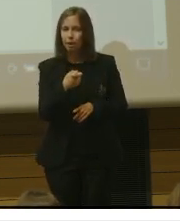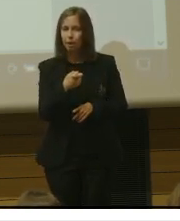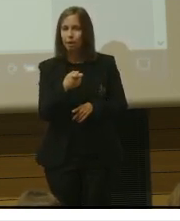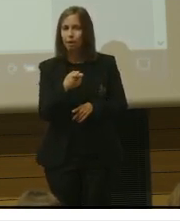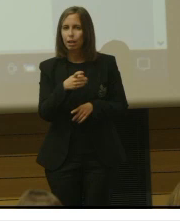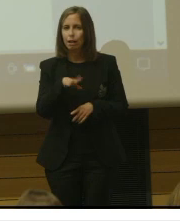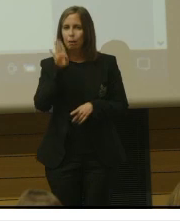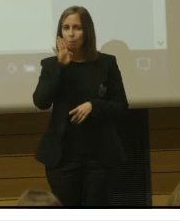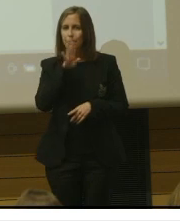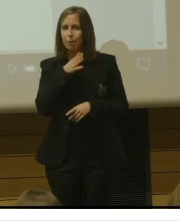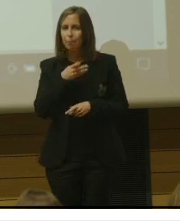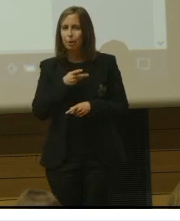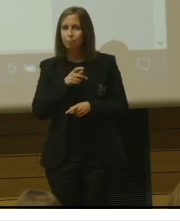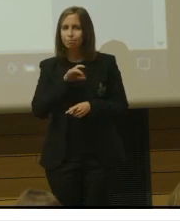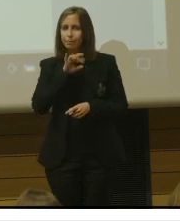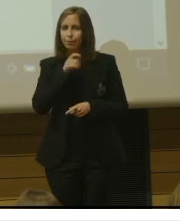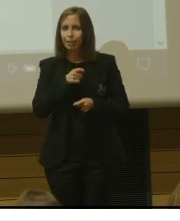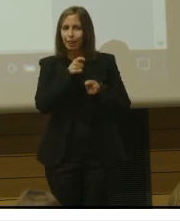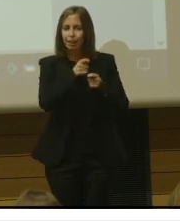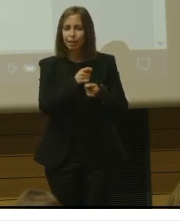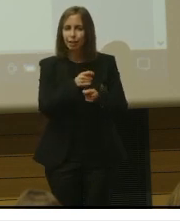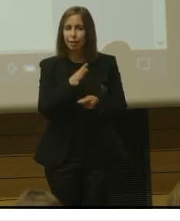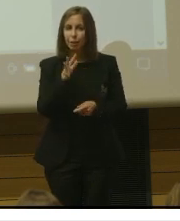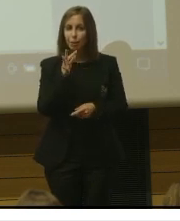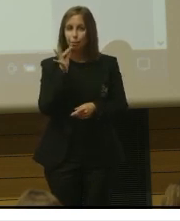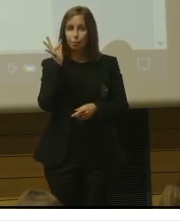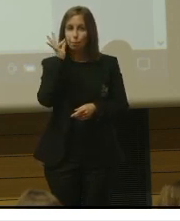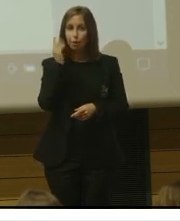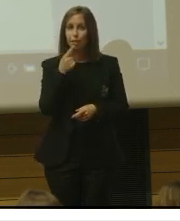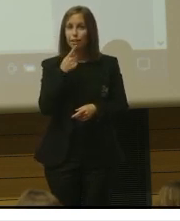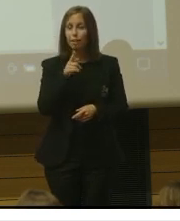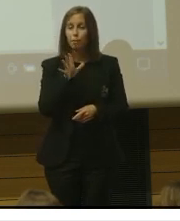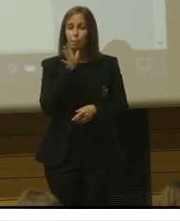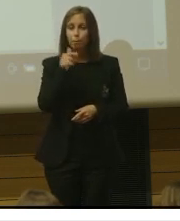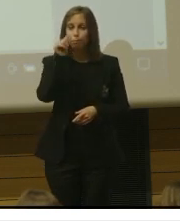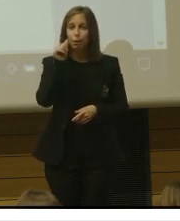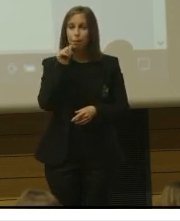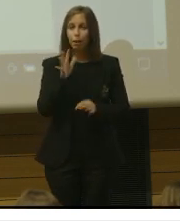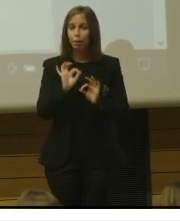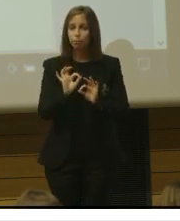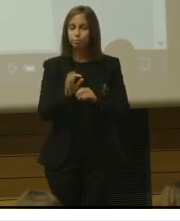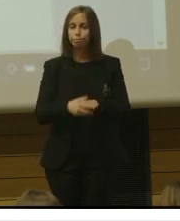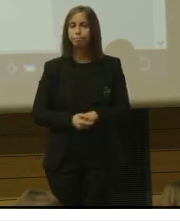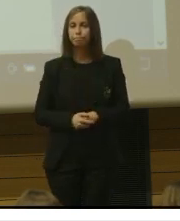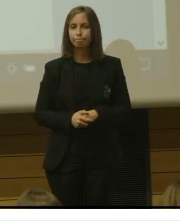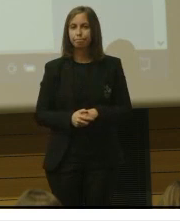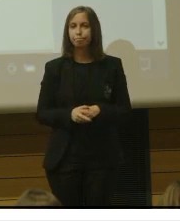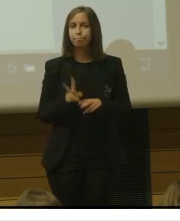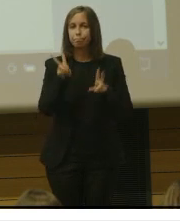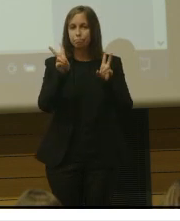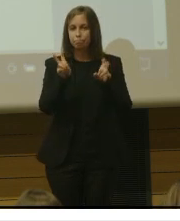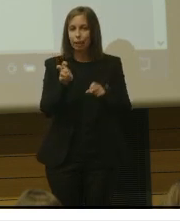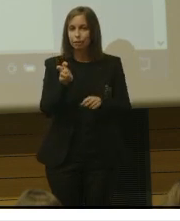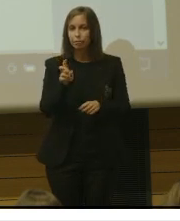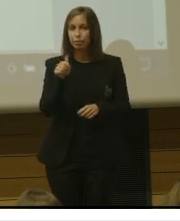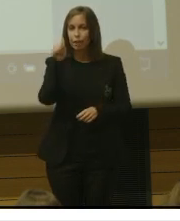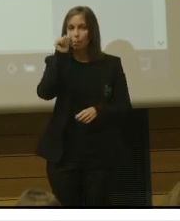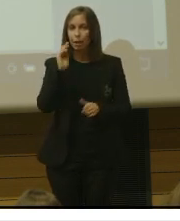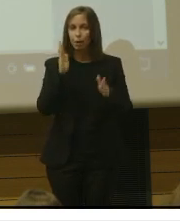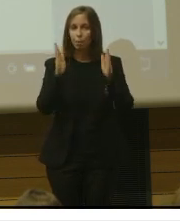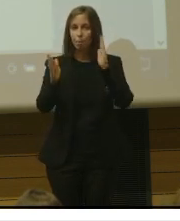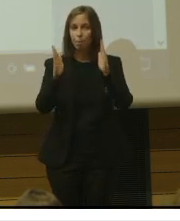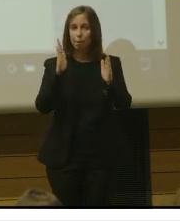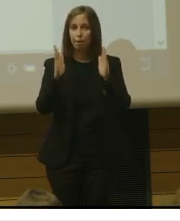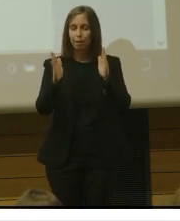a mi madre. Pero es que estas mujeres te dicen, porque estoy embarazada. Claro, el embarazo es una cuestión temporal, ¿no? Entonces